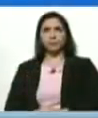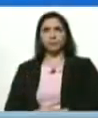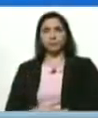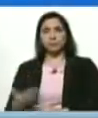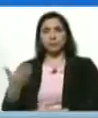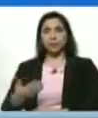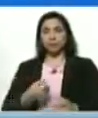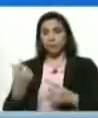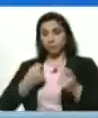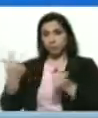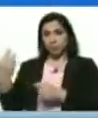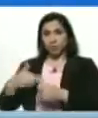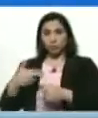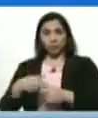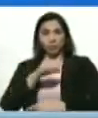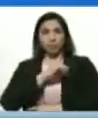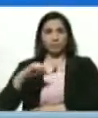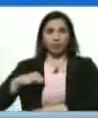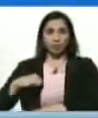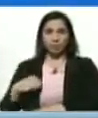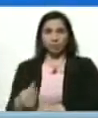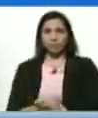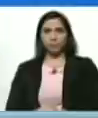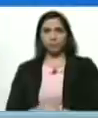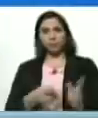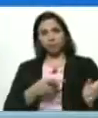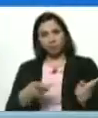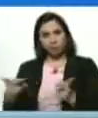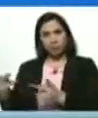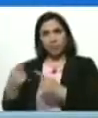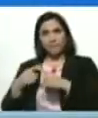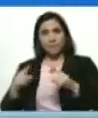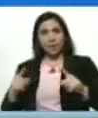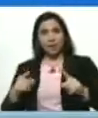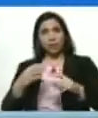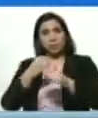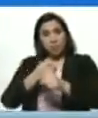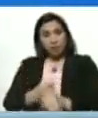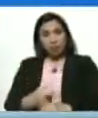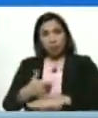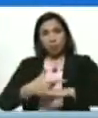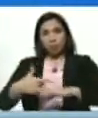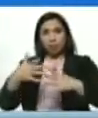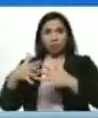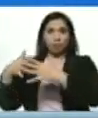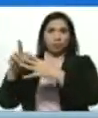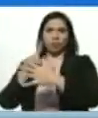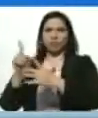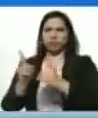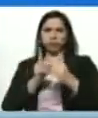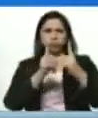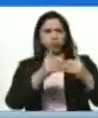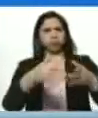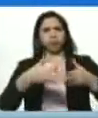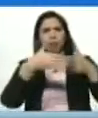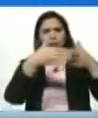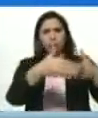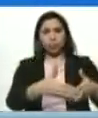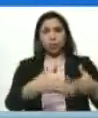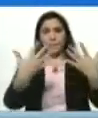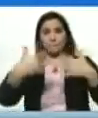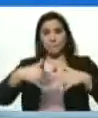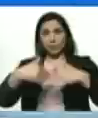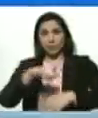importando gasolina privados bienvenidos espero que el gobierno de eeuu no persiga los barcos de los